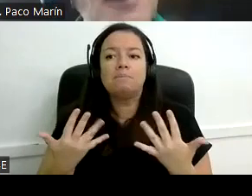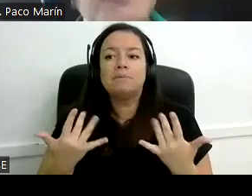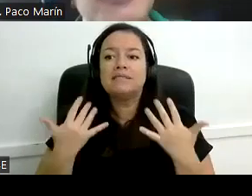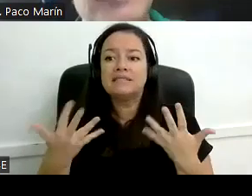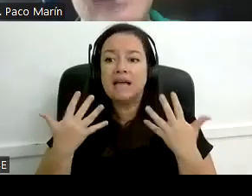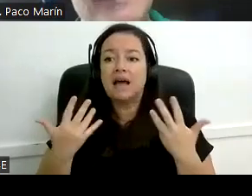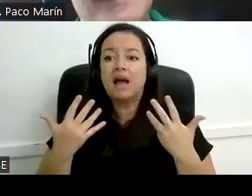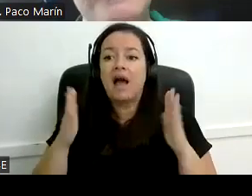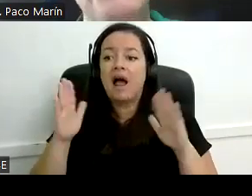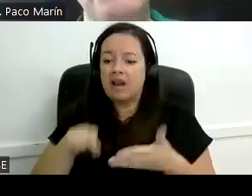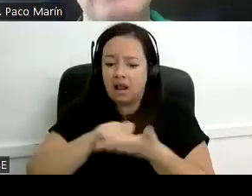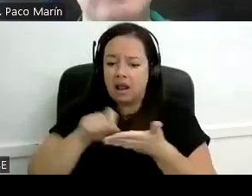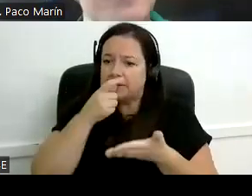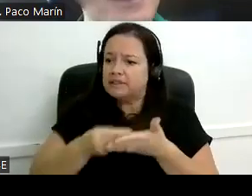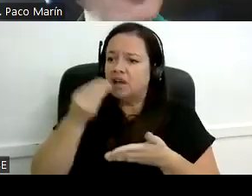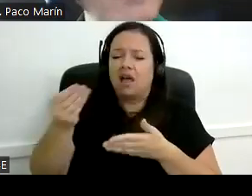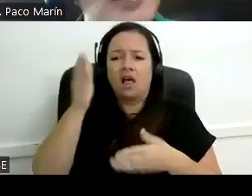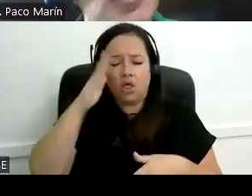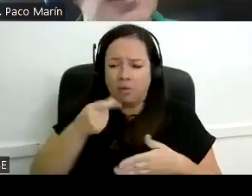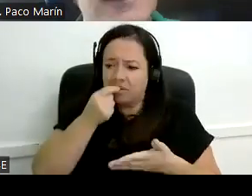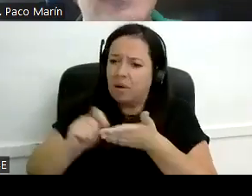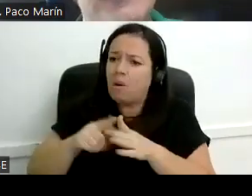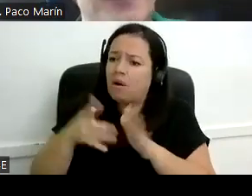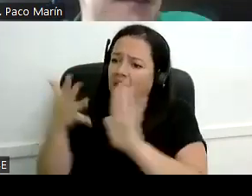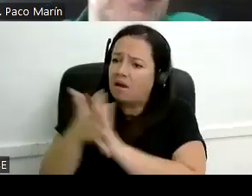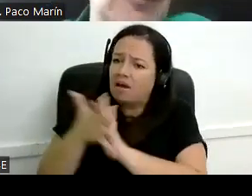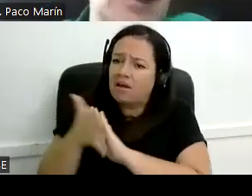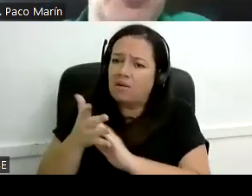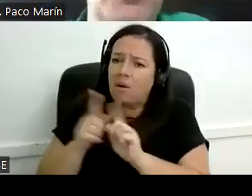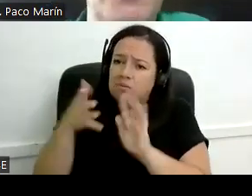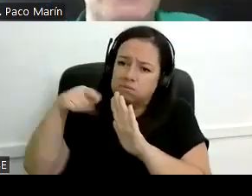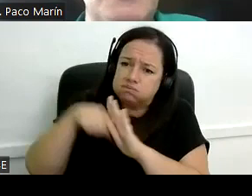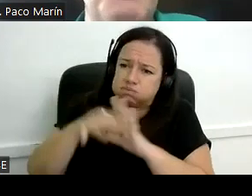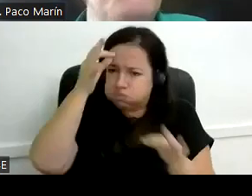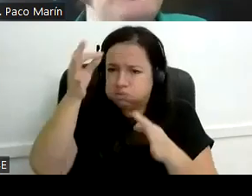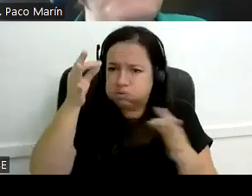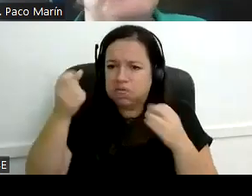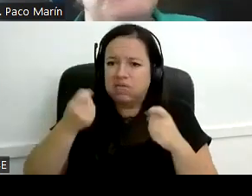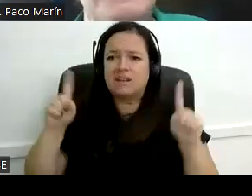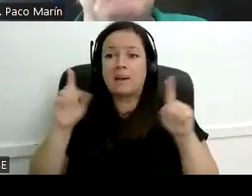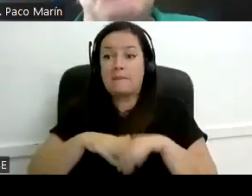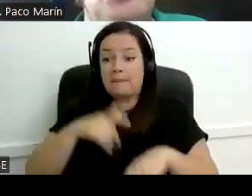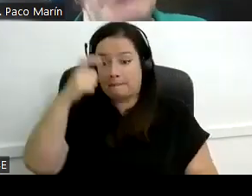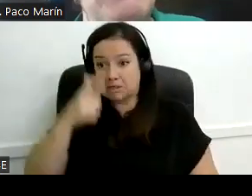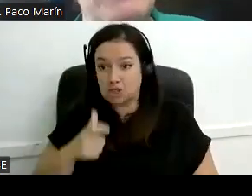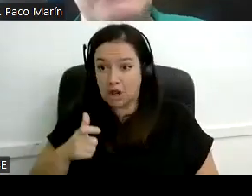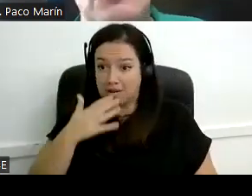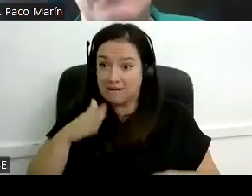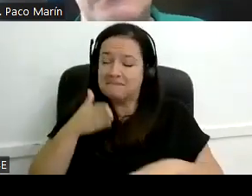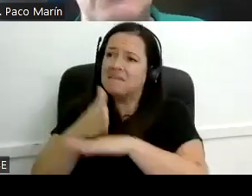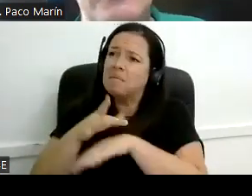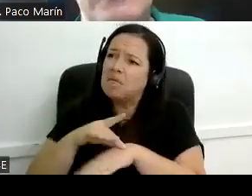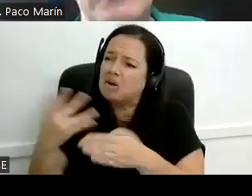acaban prescribiendo tranquilizantes y se le acaba explicando a la persona, pero a lo mejor la persona no acaba de